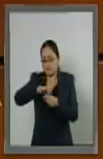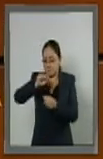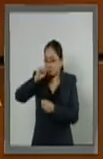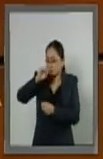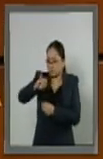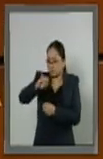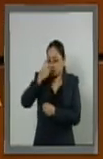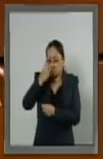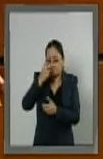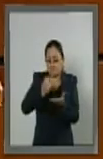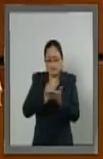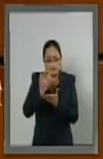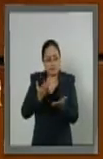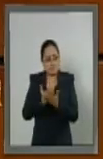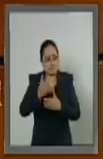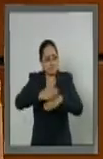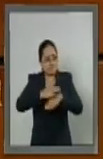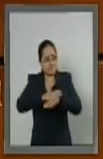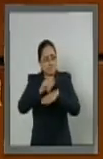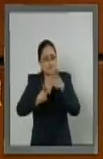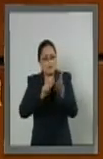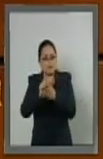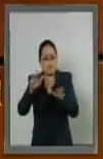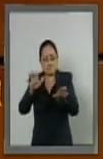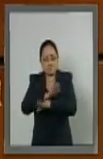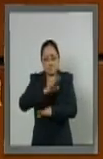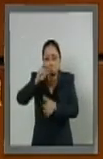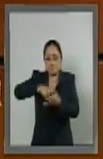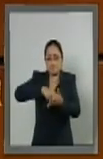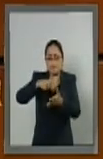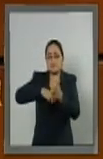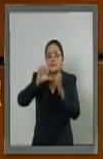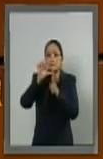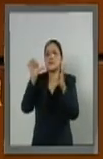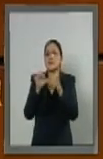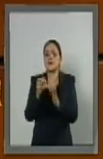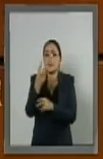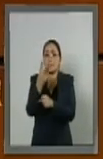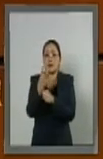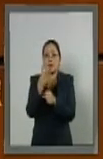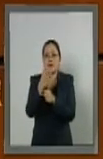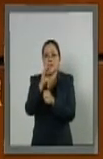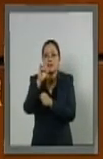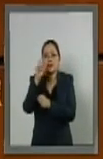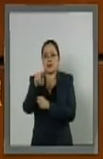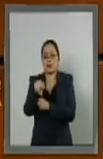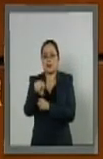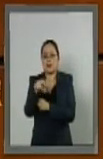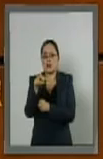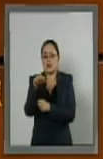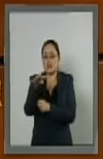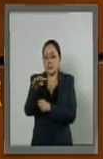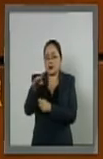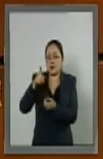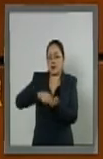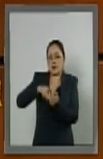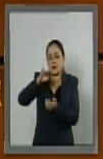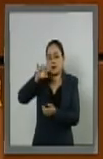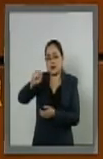con proyecto de decreto por el que se reforman los artículos 3, fracción 19